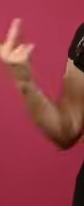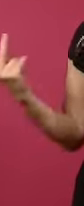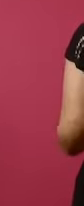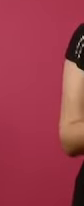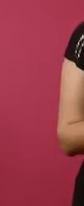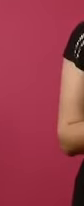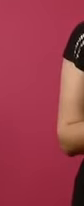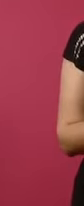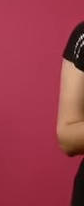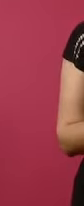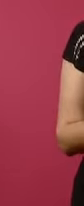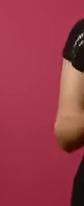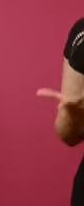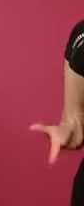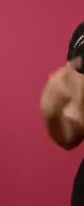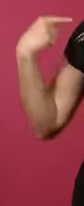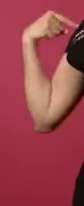dominado